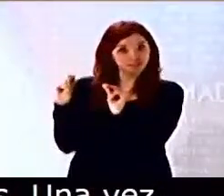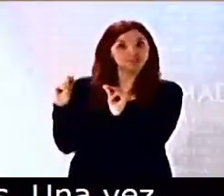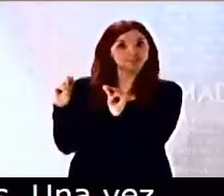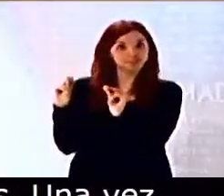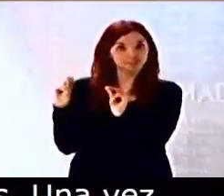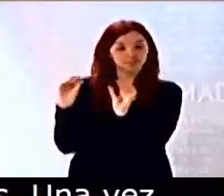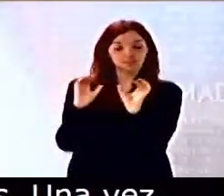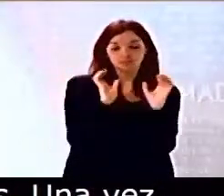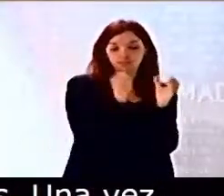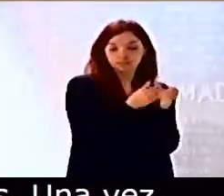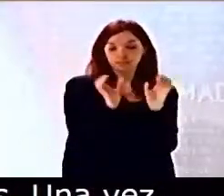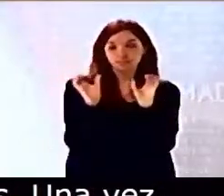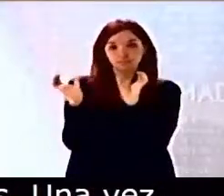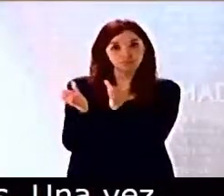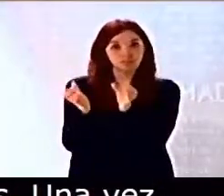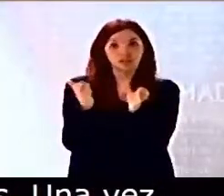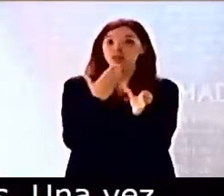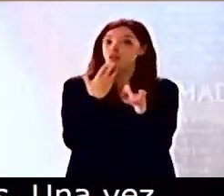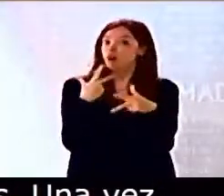edad,